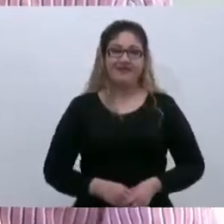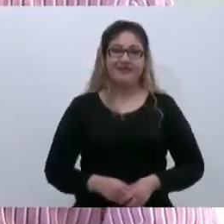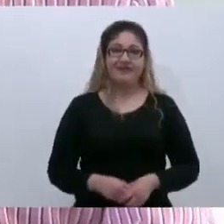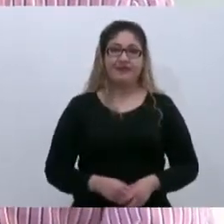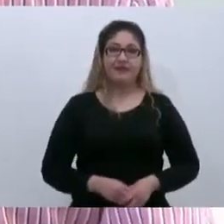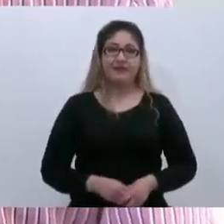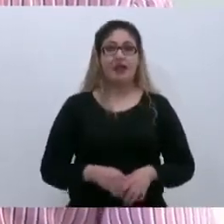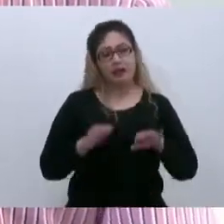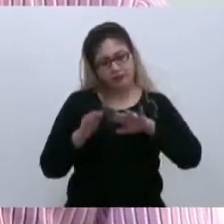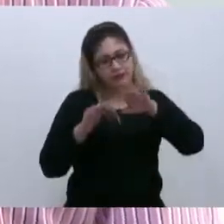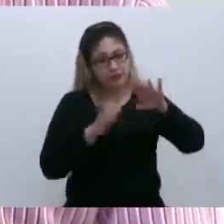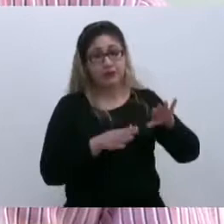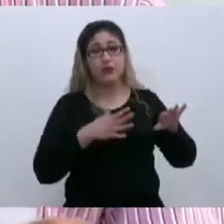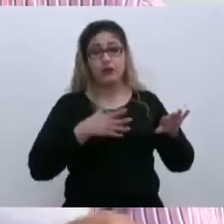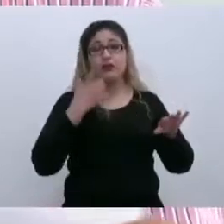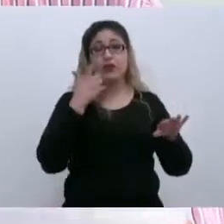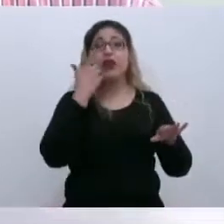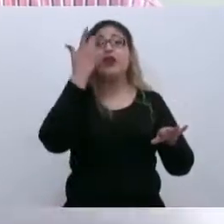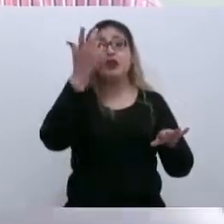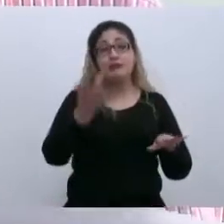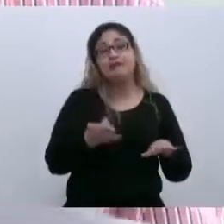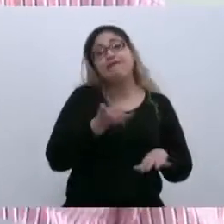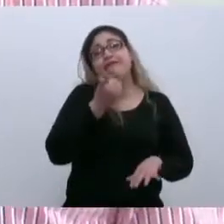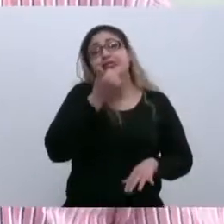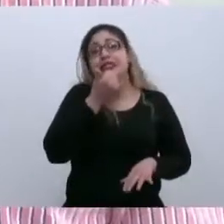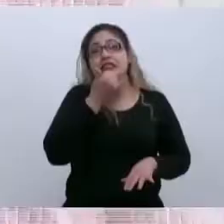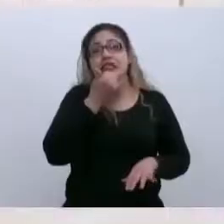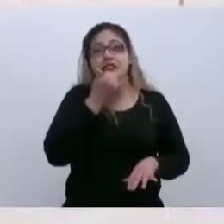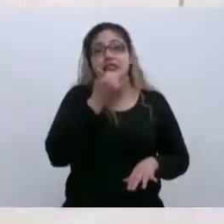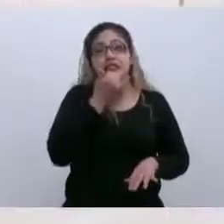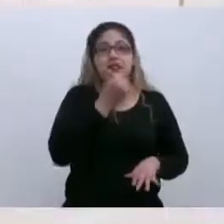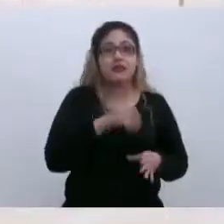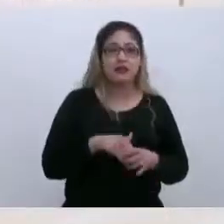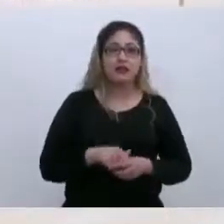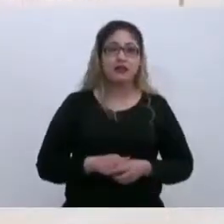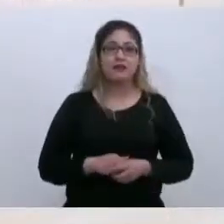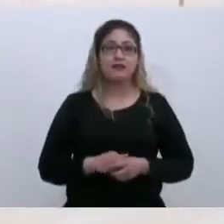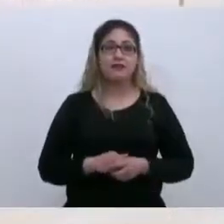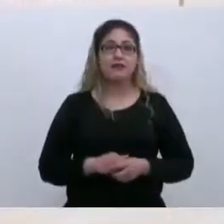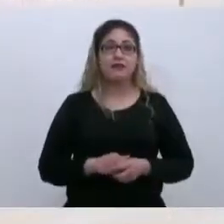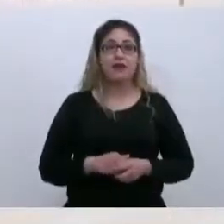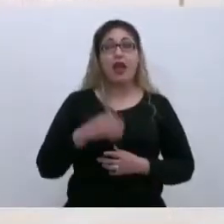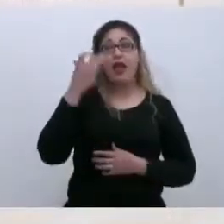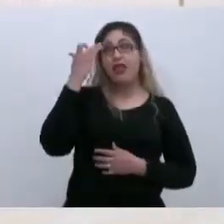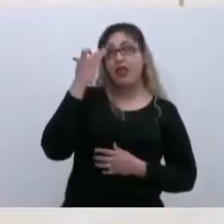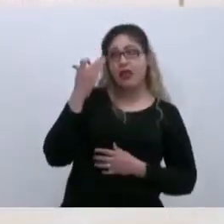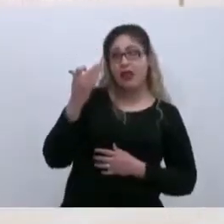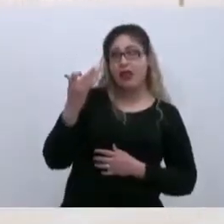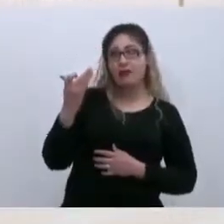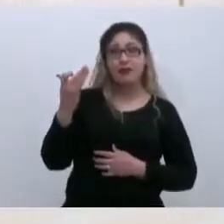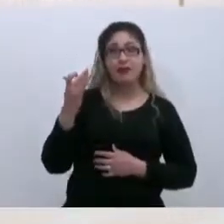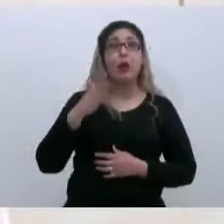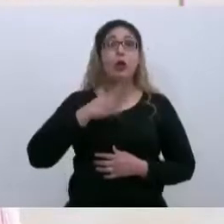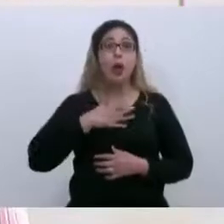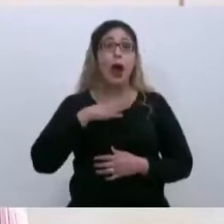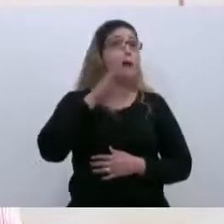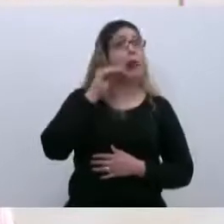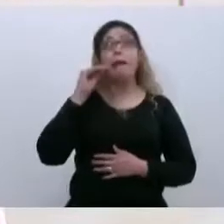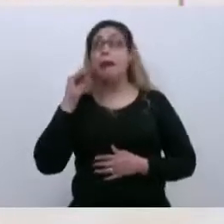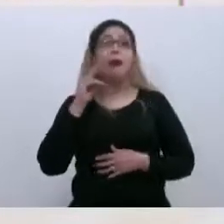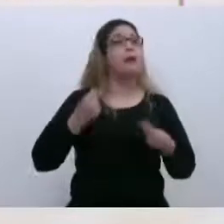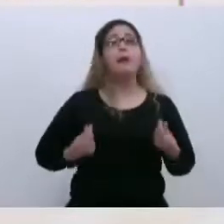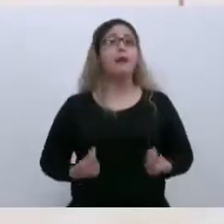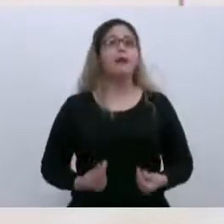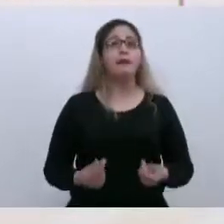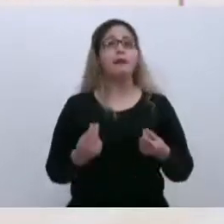ofrezco disculpa por anticipado, porque me va a llevar un tiempo, ya ven que yo no hablo de corrido, entonces tardo